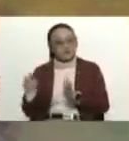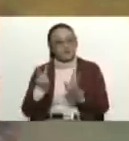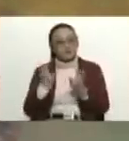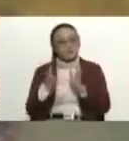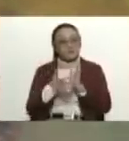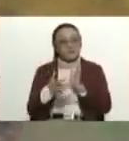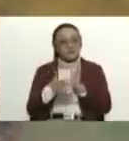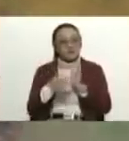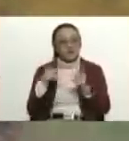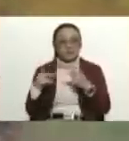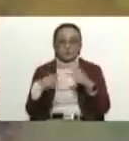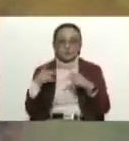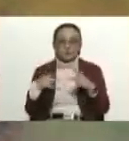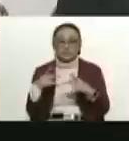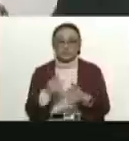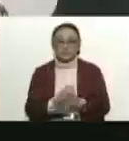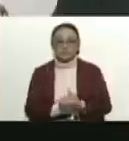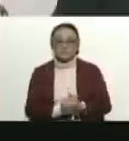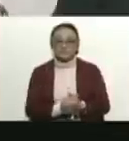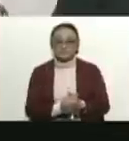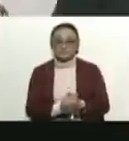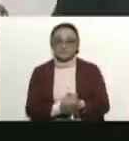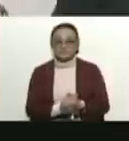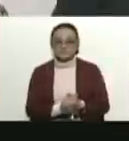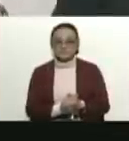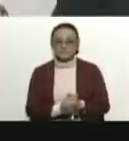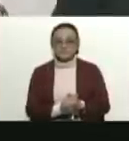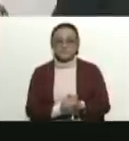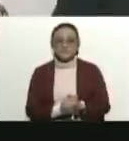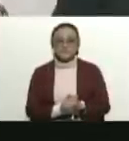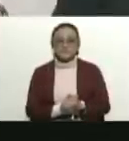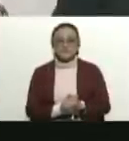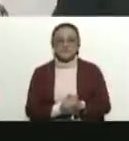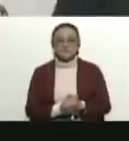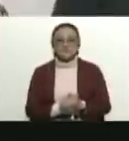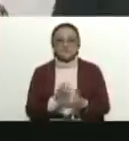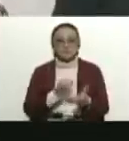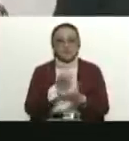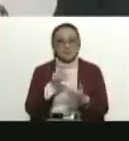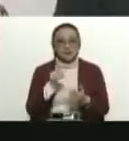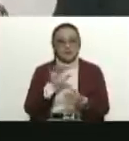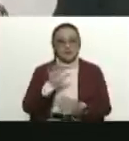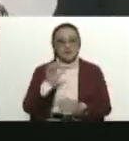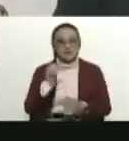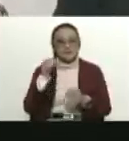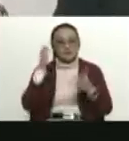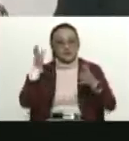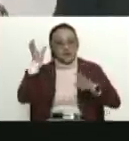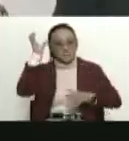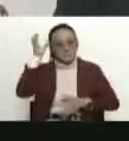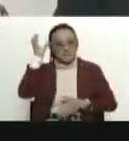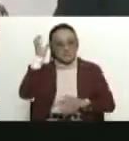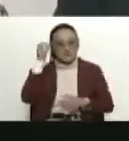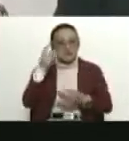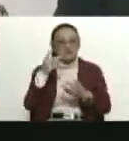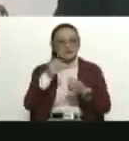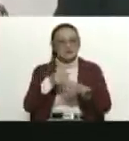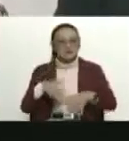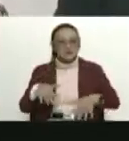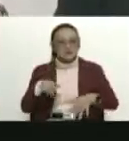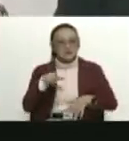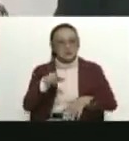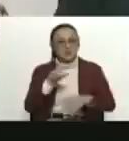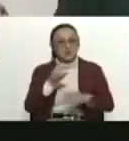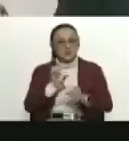técnico productivo. El desafío para nuestra región es generar capacidades en infraestructuras